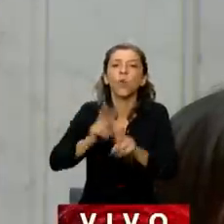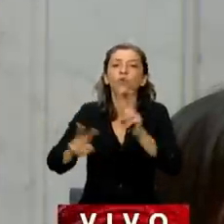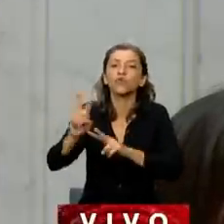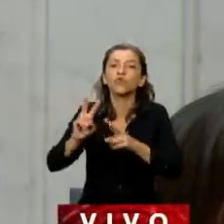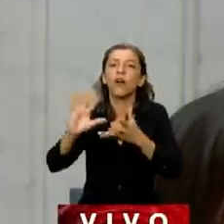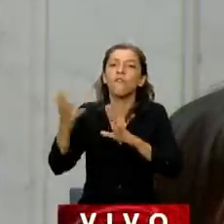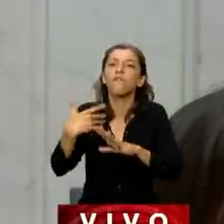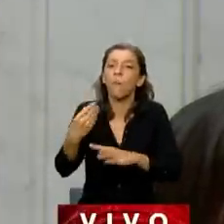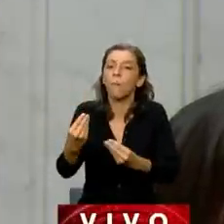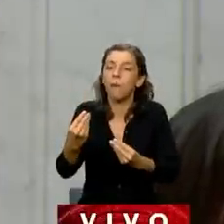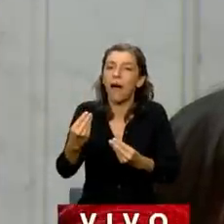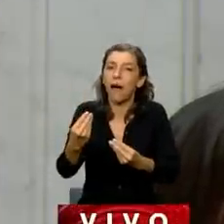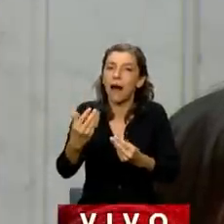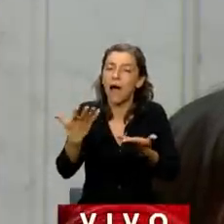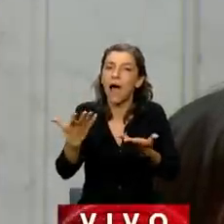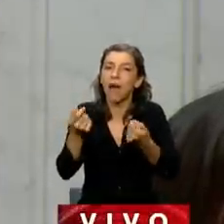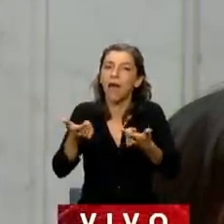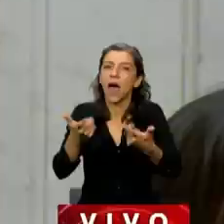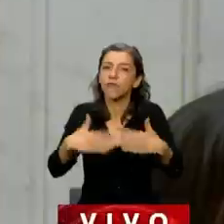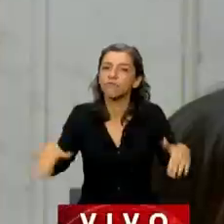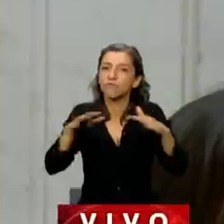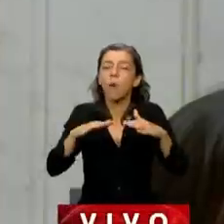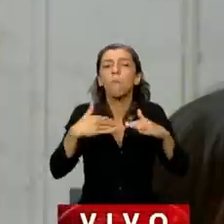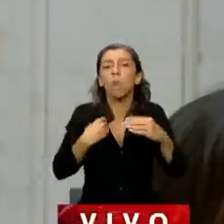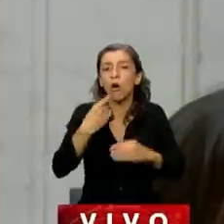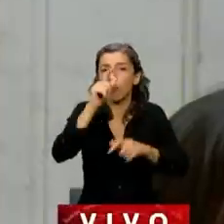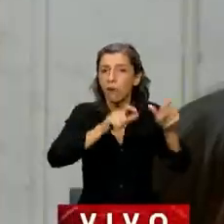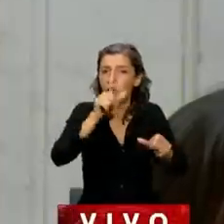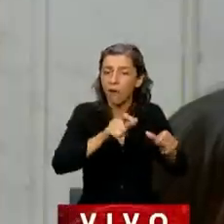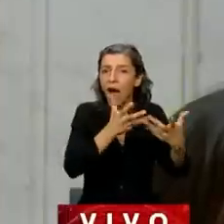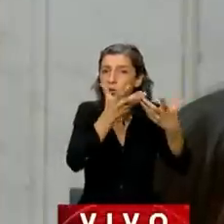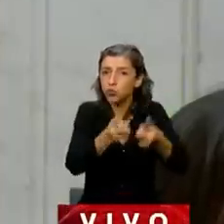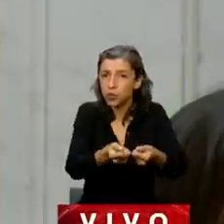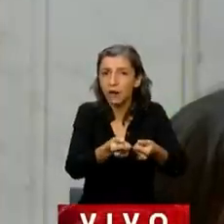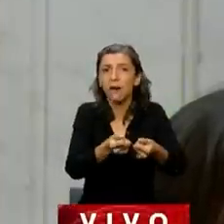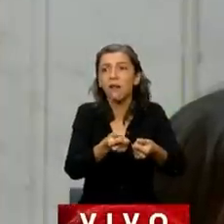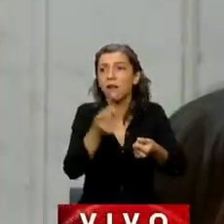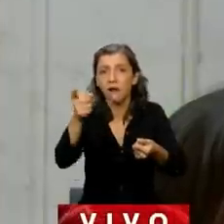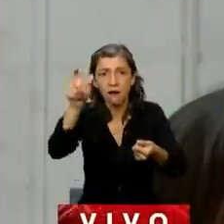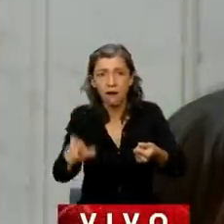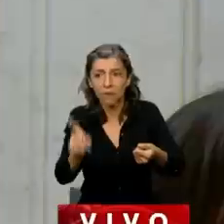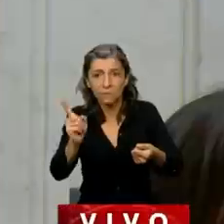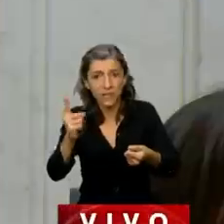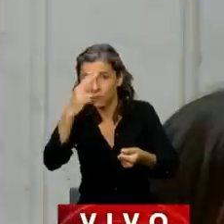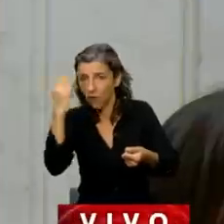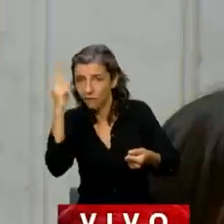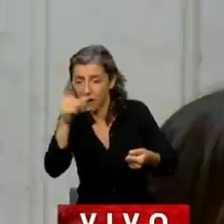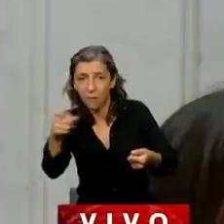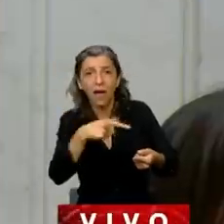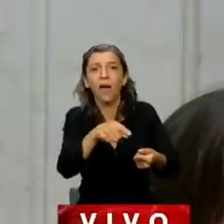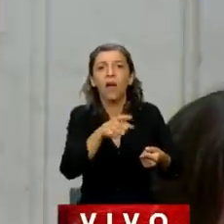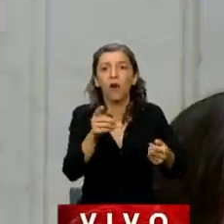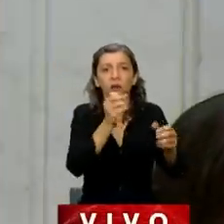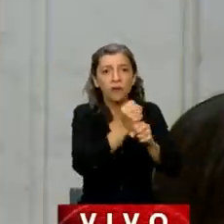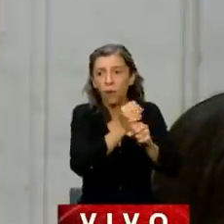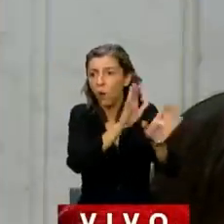aquellos auxiliares de la enfermería que están haciendo el mismo trabajo que la enfermera, pero no pueden cobrar el título, pero no pueden